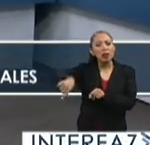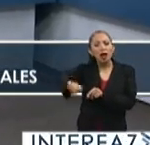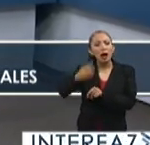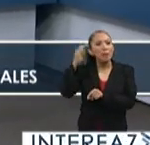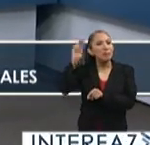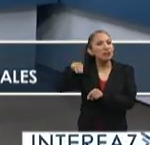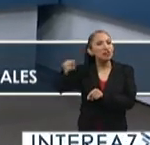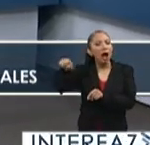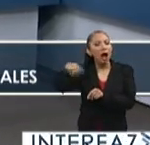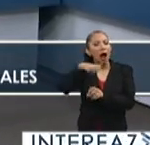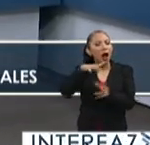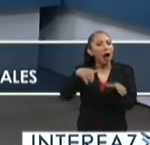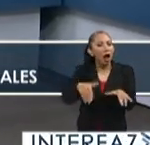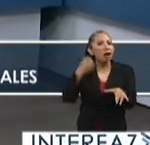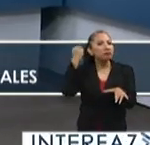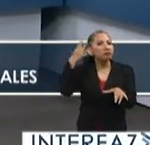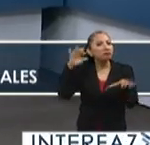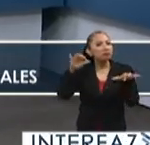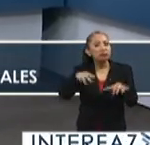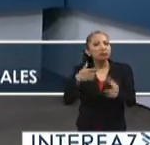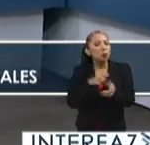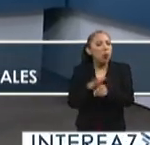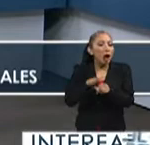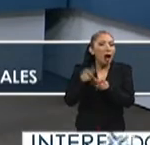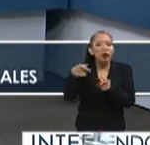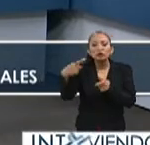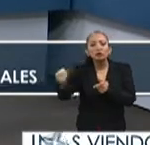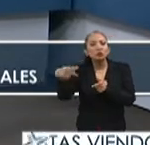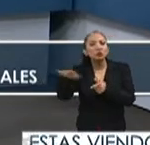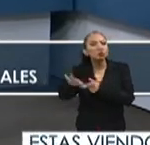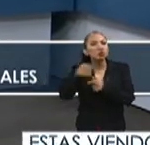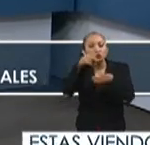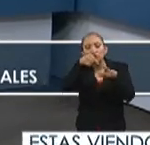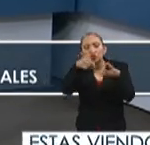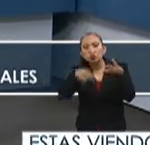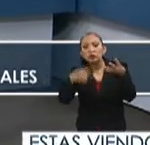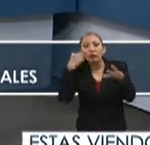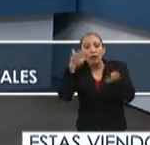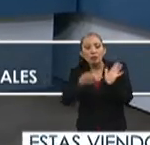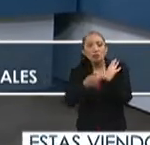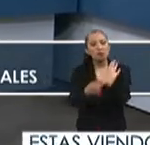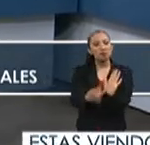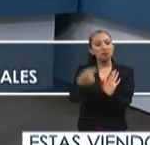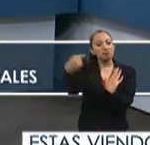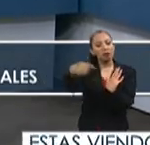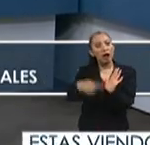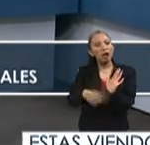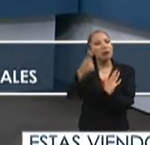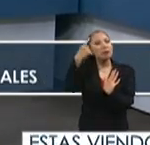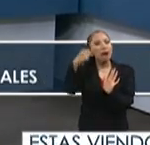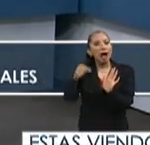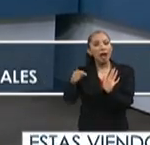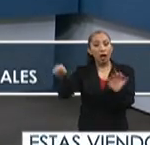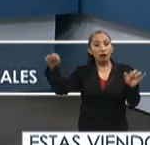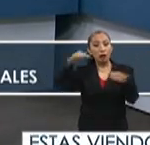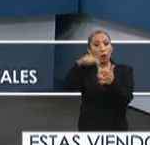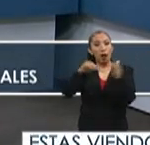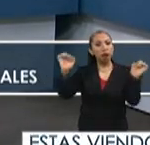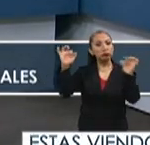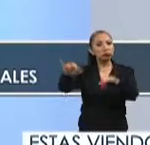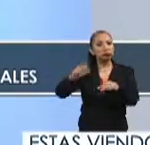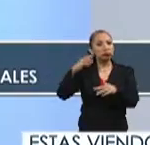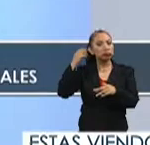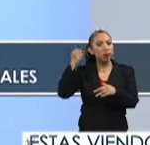jugó Michoacán en este Congreso? Es decir, ¿cuáles fueron los puntos que ellos quisieron poner sobre la mesa y la razón por la cual fueron sede de este